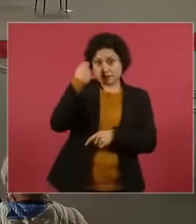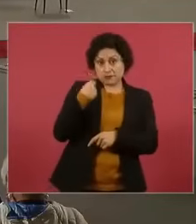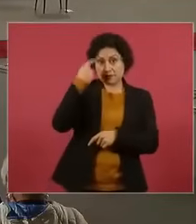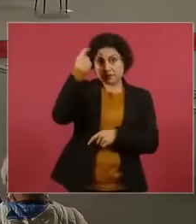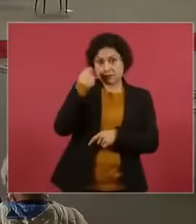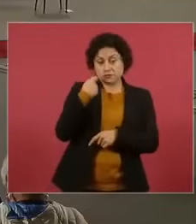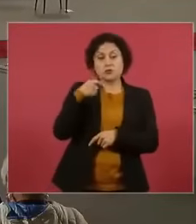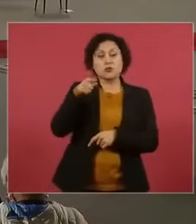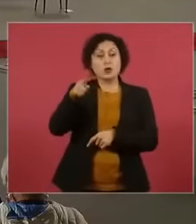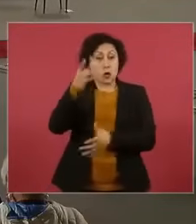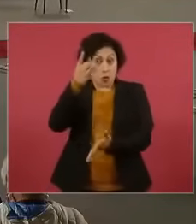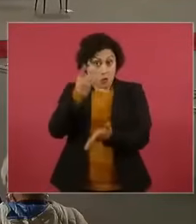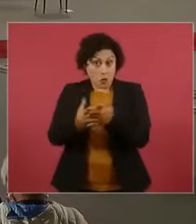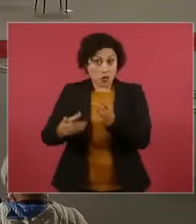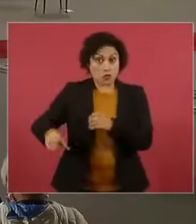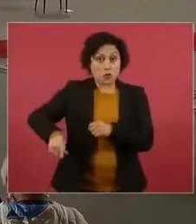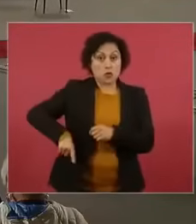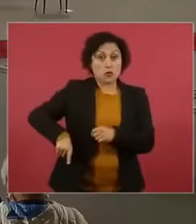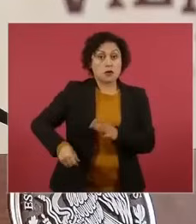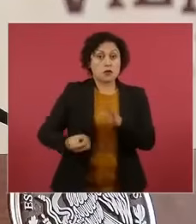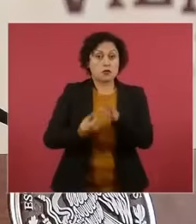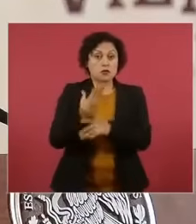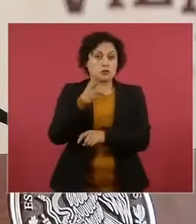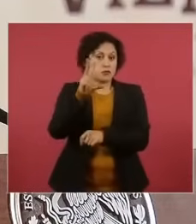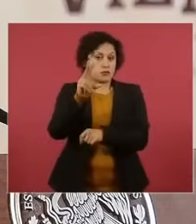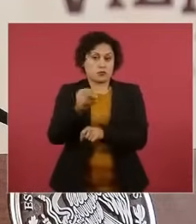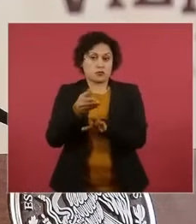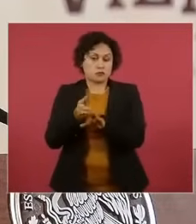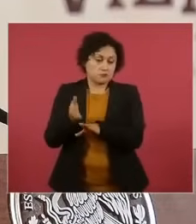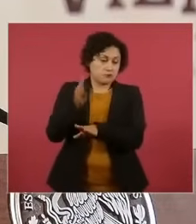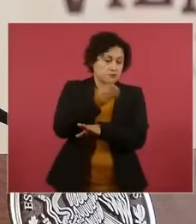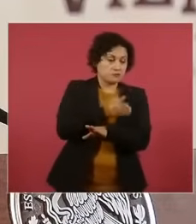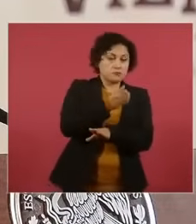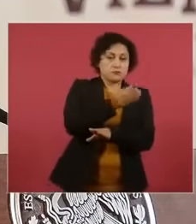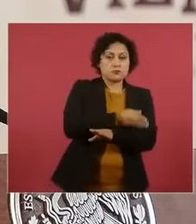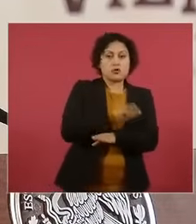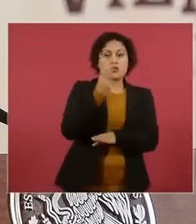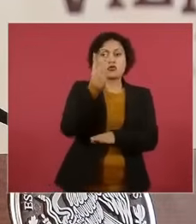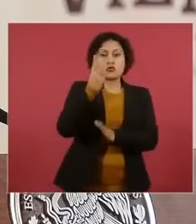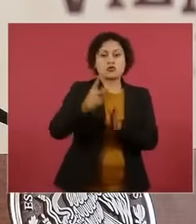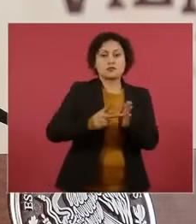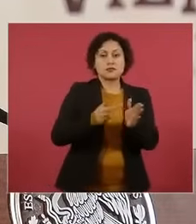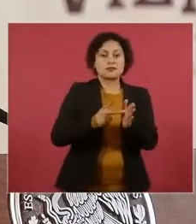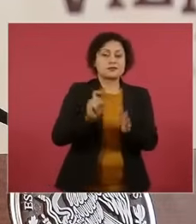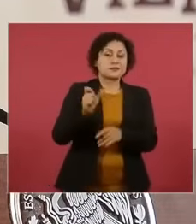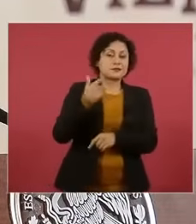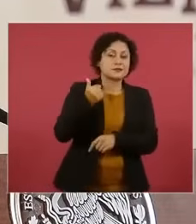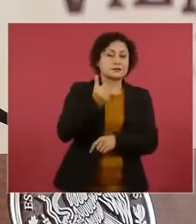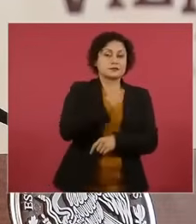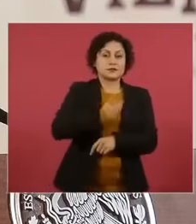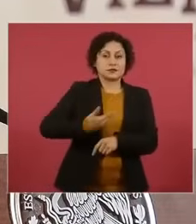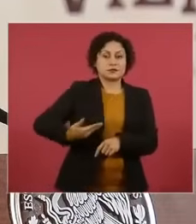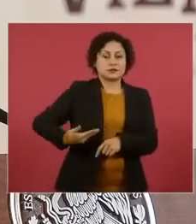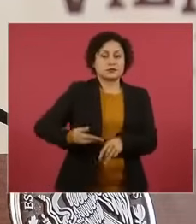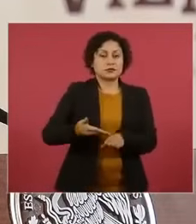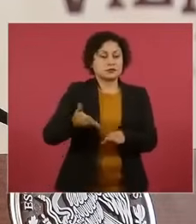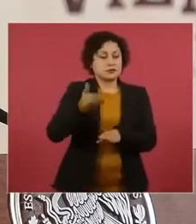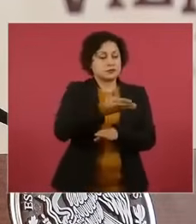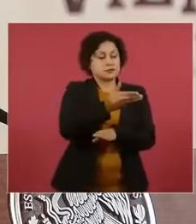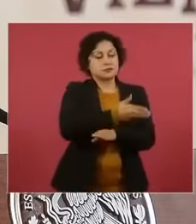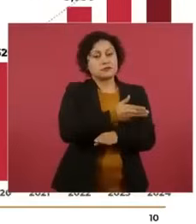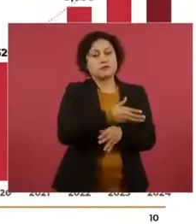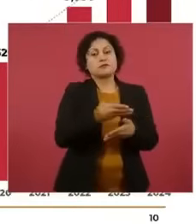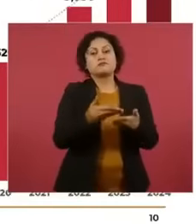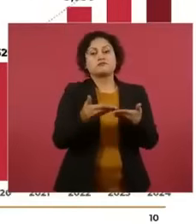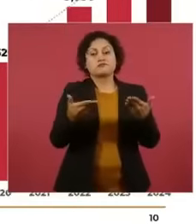López Obrador, sino los dos sexenios anteriores, que es cuando por primera vez se empieza a entregar algún recurso a